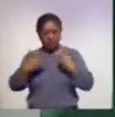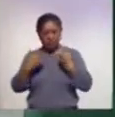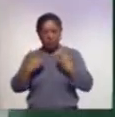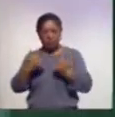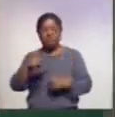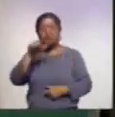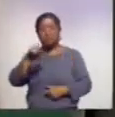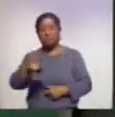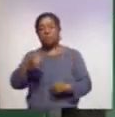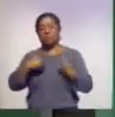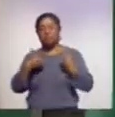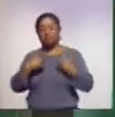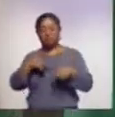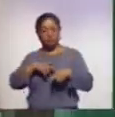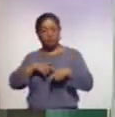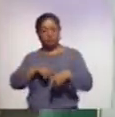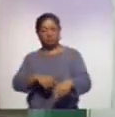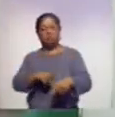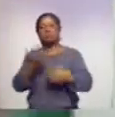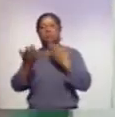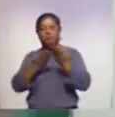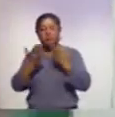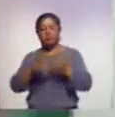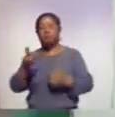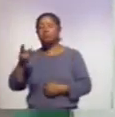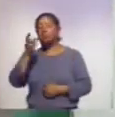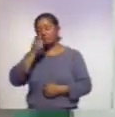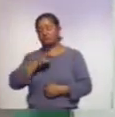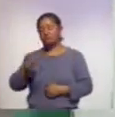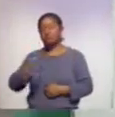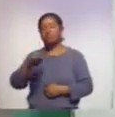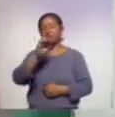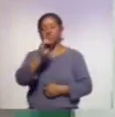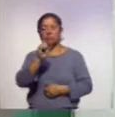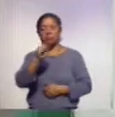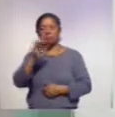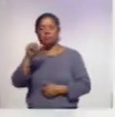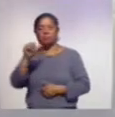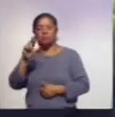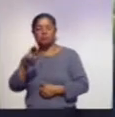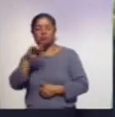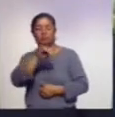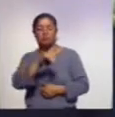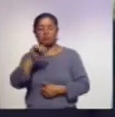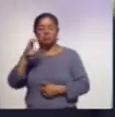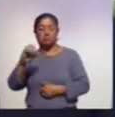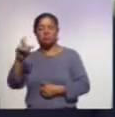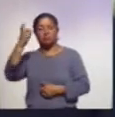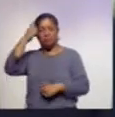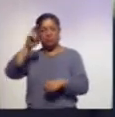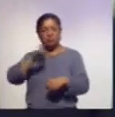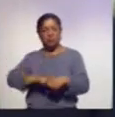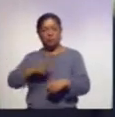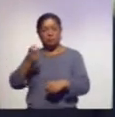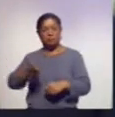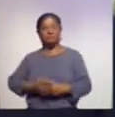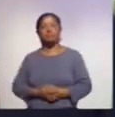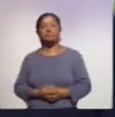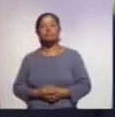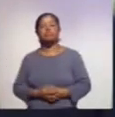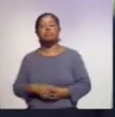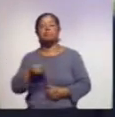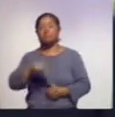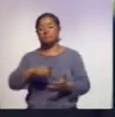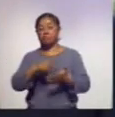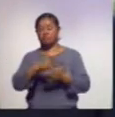con su formación académica, informó el director de este plantel, Óscar Mateos Castro. Bueno, aquí tenemos varios proyectos de